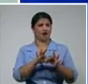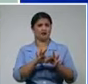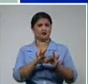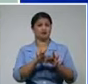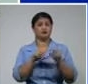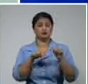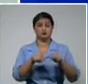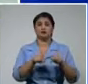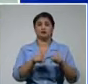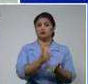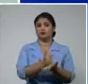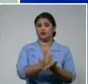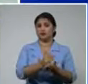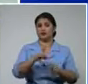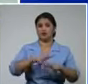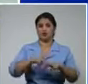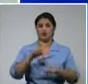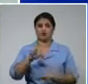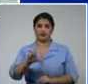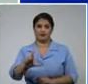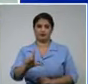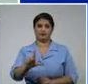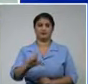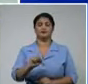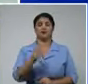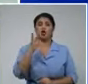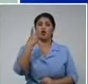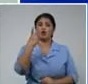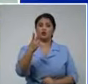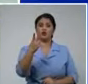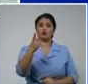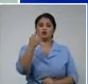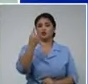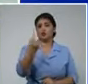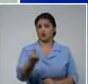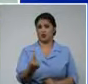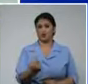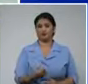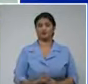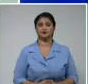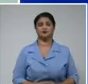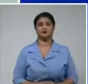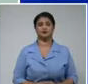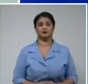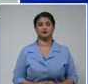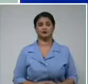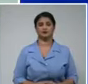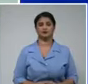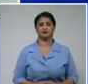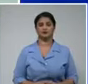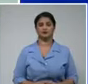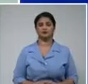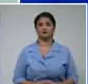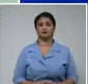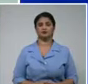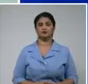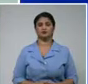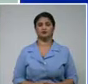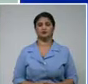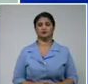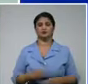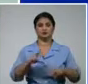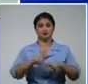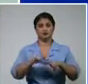Sagua de Tánamo con 2, Urbano Noris y Báguano con 1. En Holguín todavía hay una transmisión